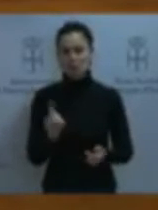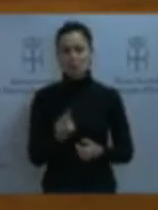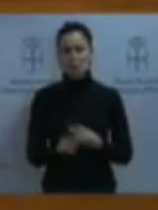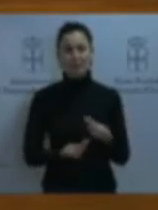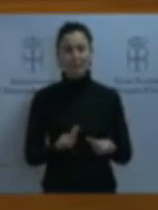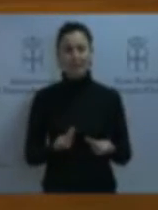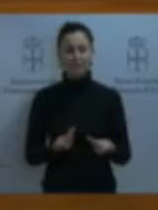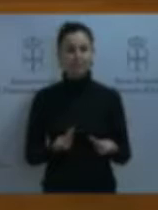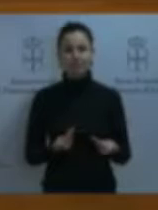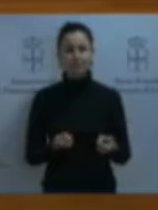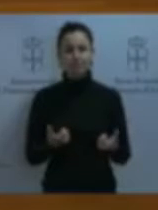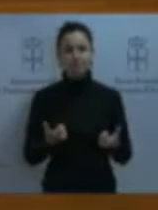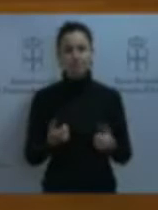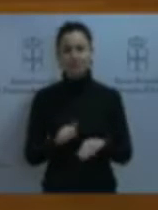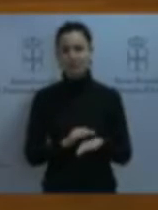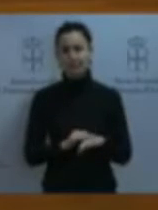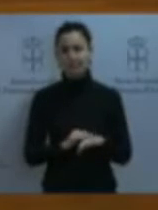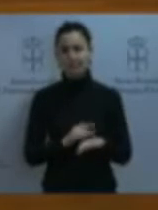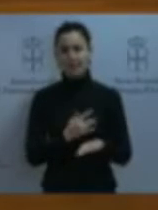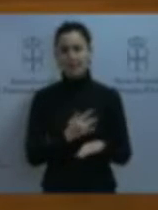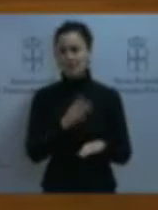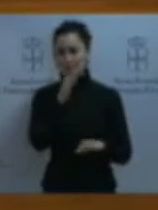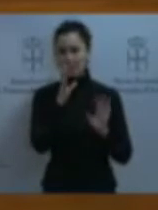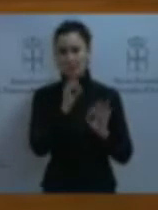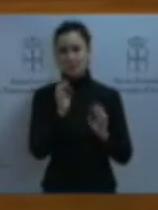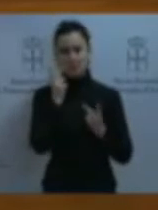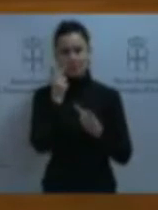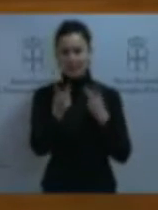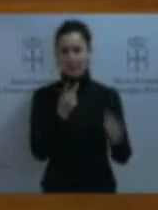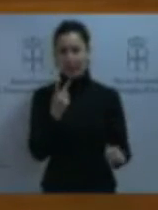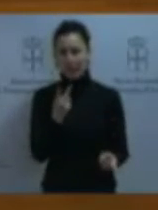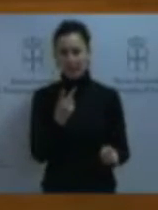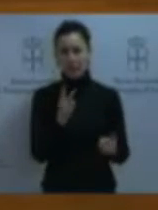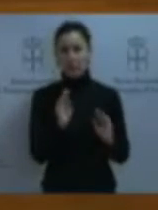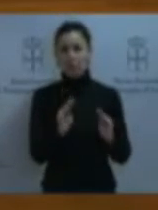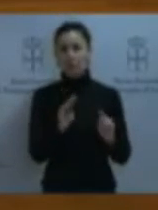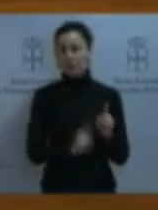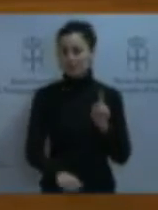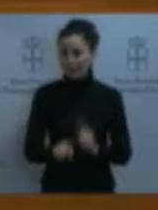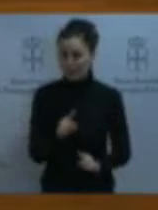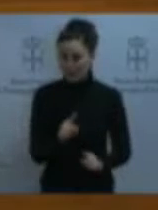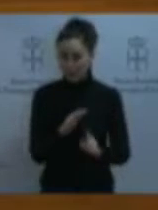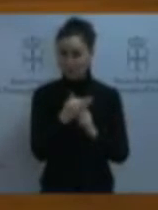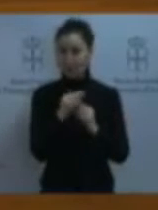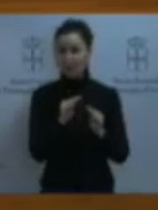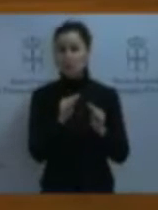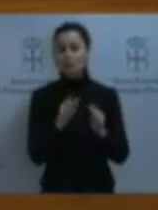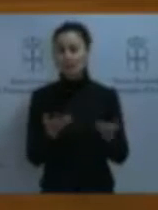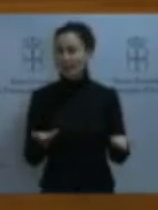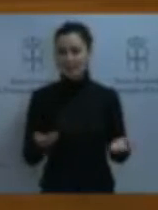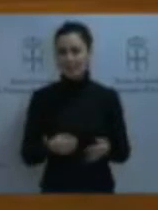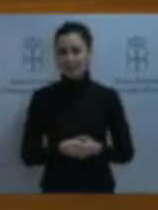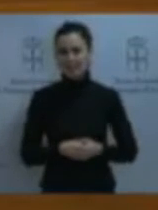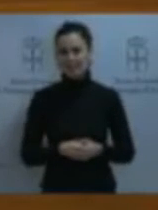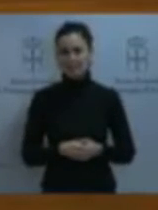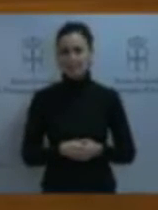la visibilización para ellas y su causa, y especial agradecimiento también al sindicato Comisiones